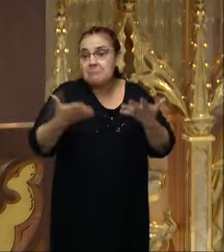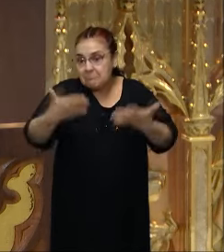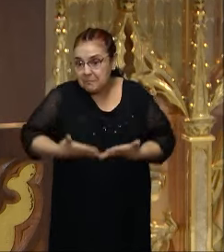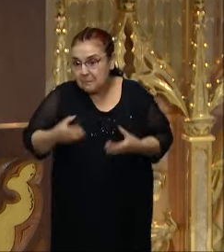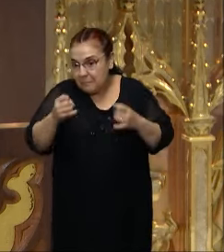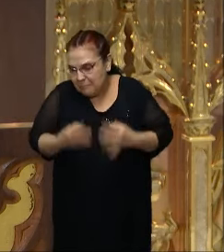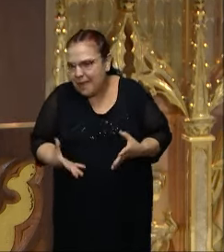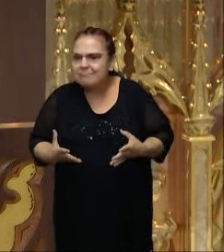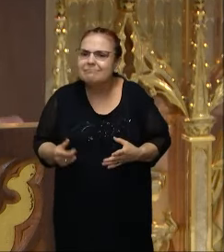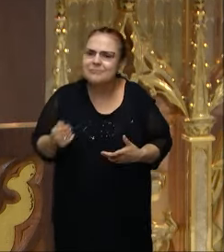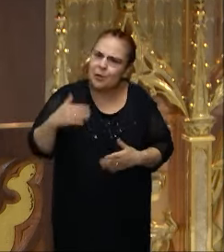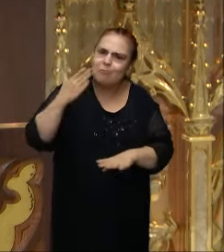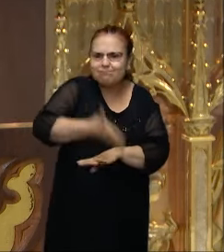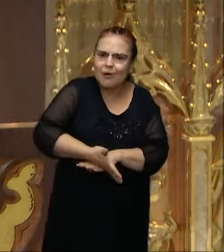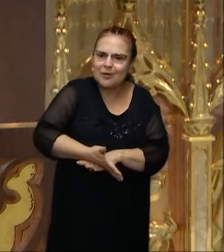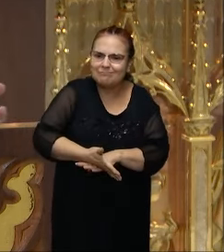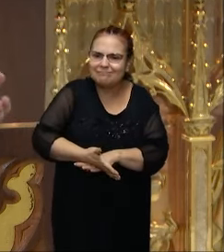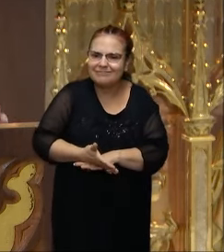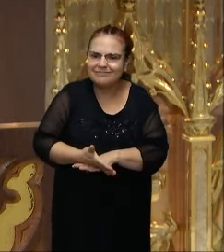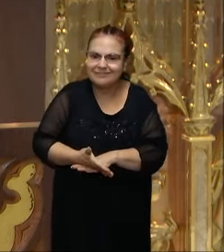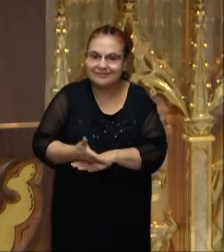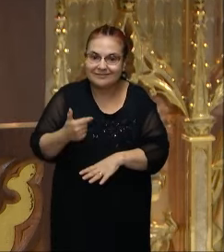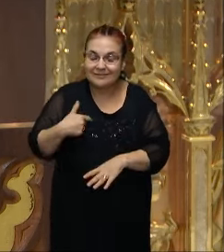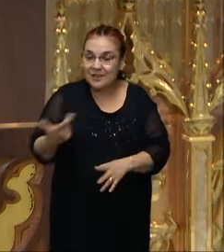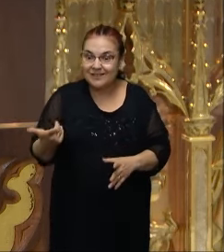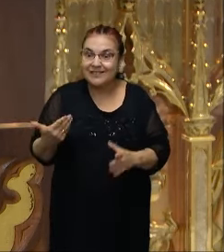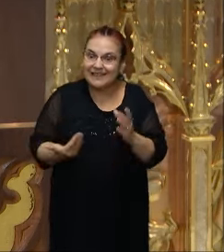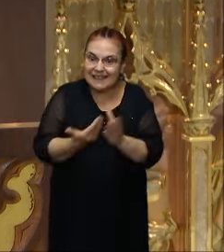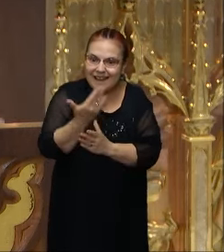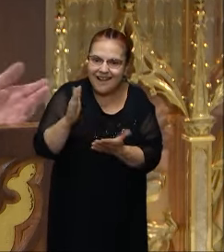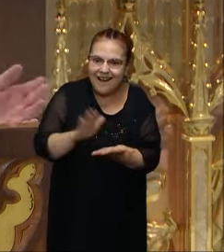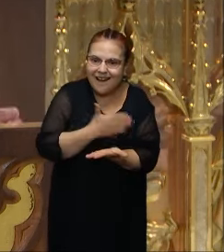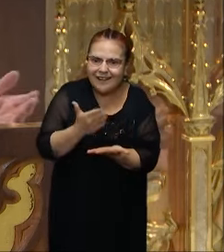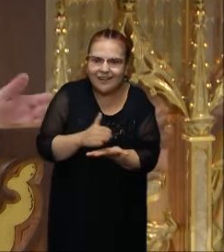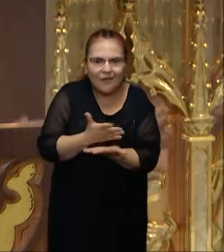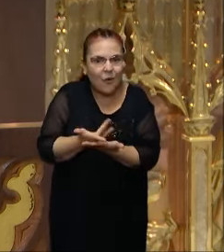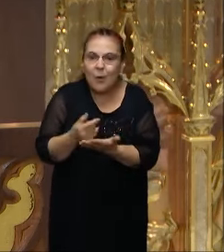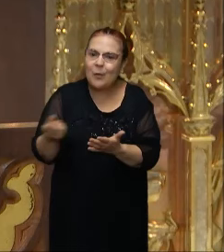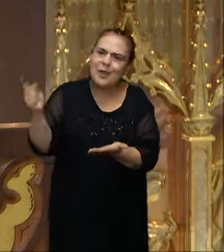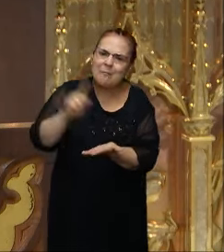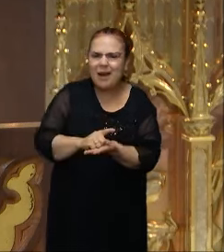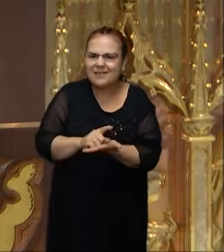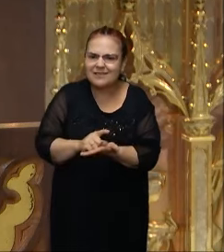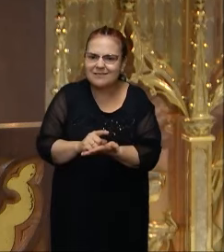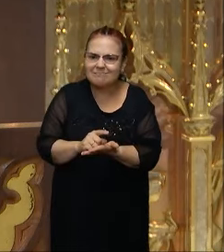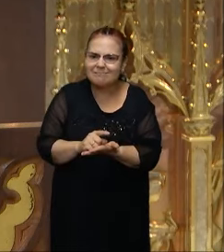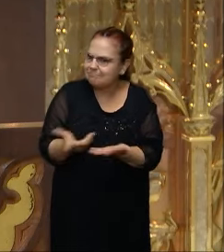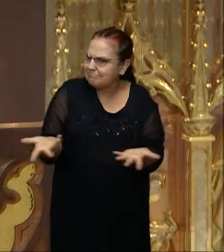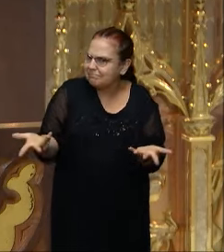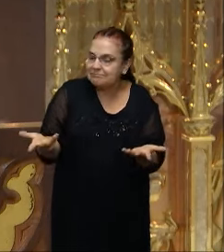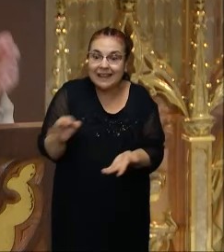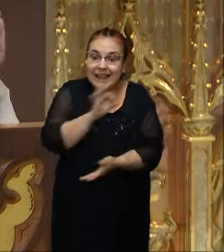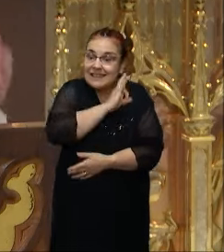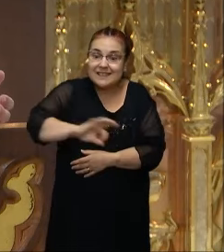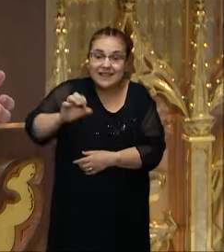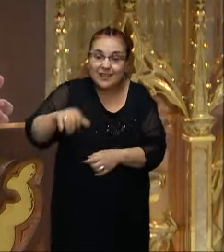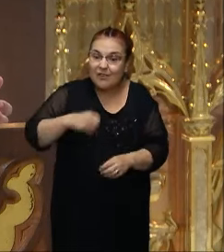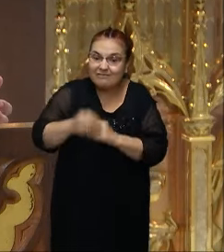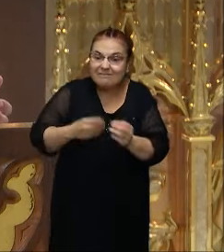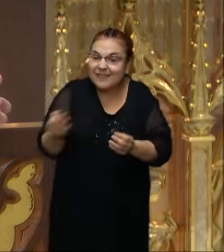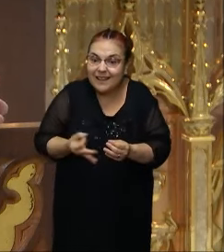estoy. ¿Qué hemos visto hoy? Un diario del Señor. Un día más, un día de tantos. Donde el Señor lo que hace es